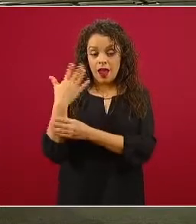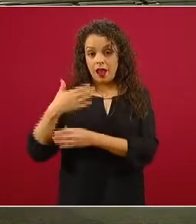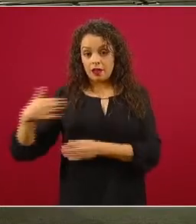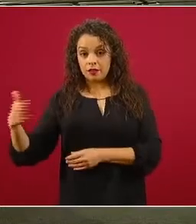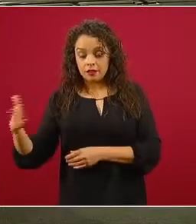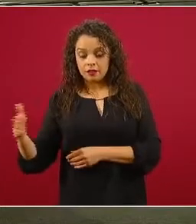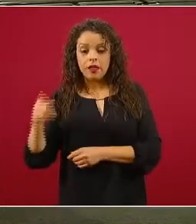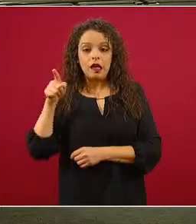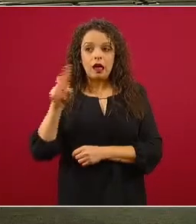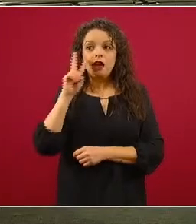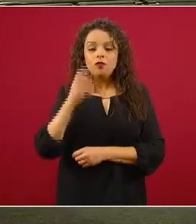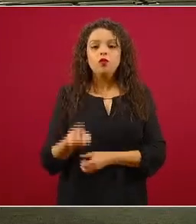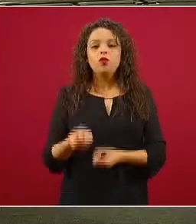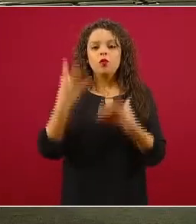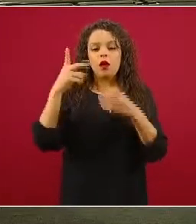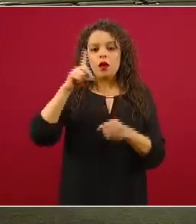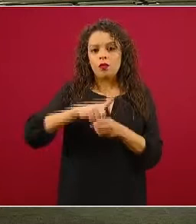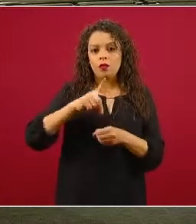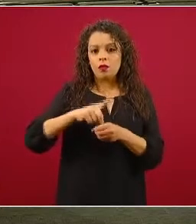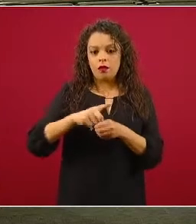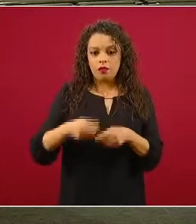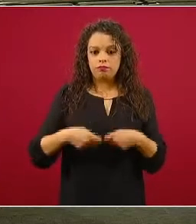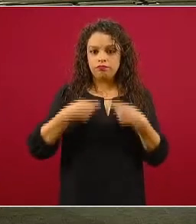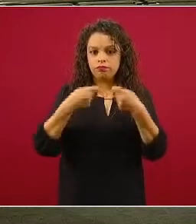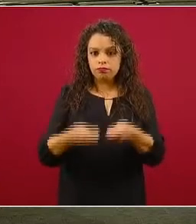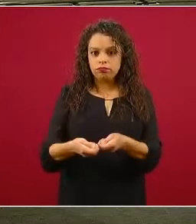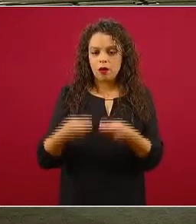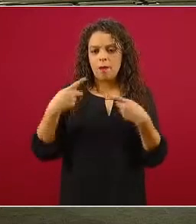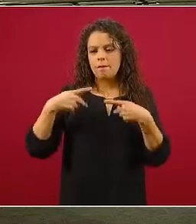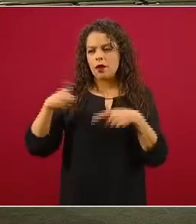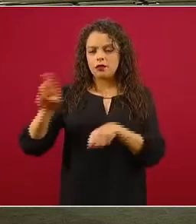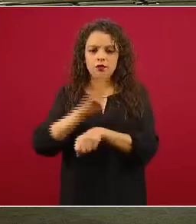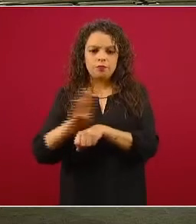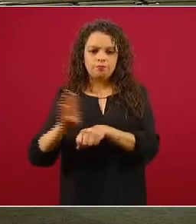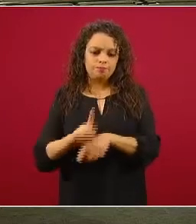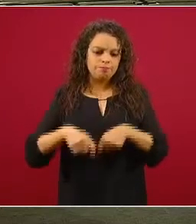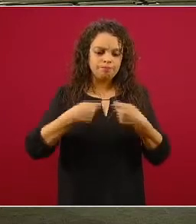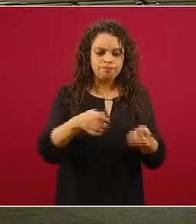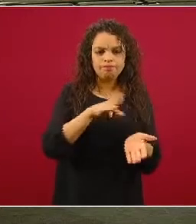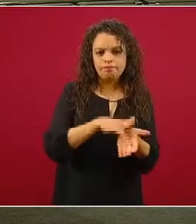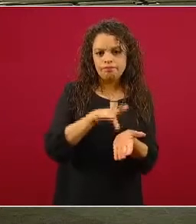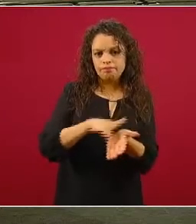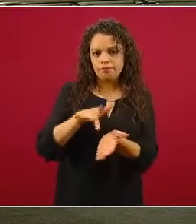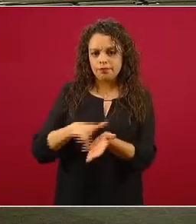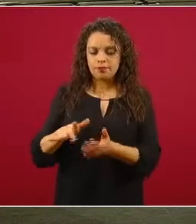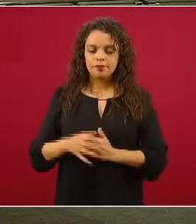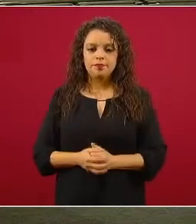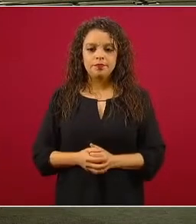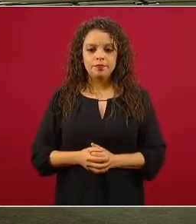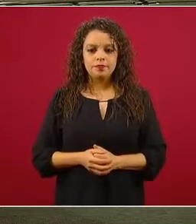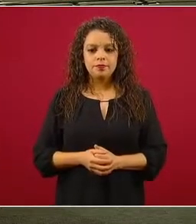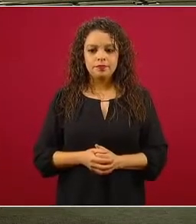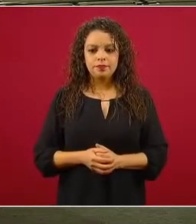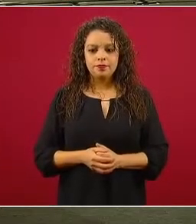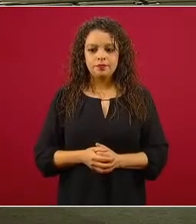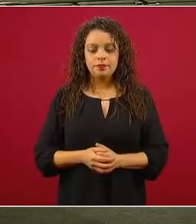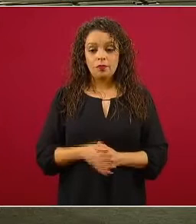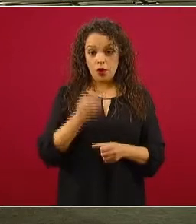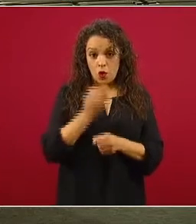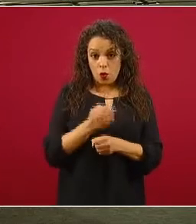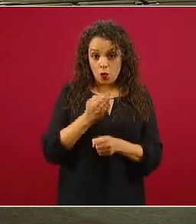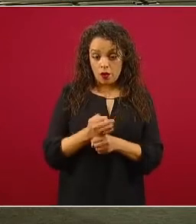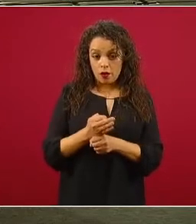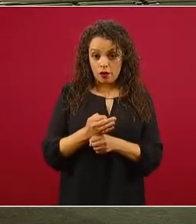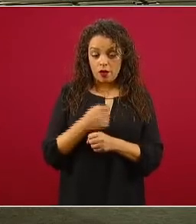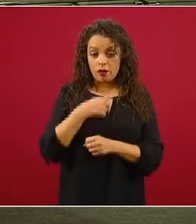de lo que se ha donado a través de la beneficencia. Estas donaciones, hoy no les voy a mencionar